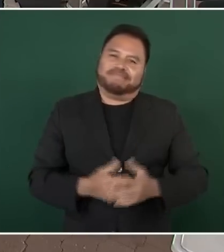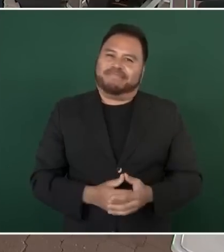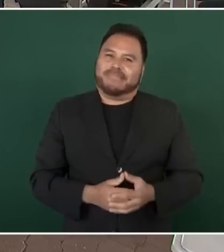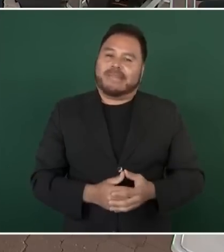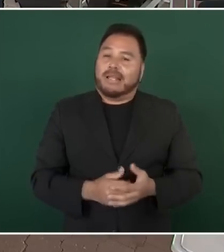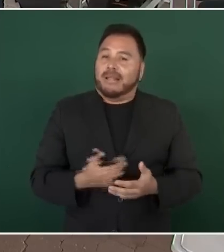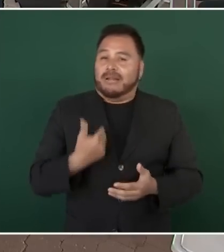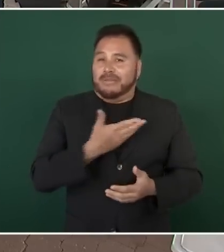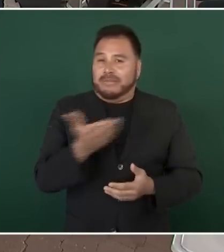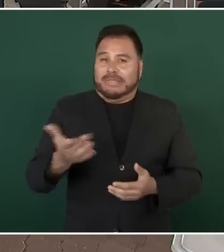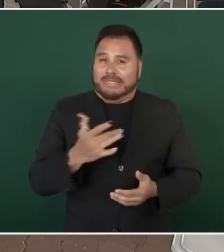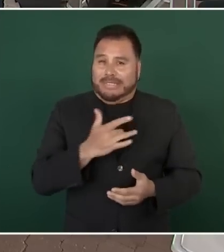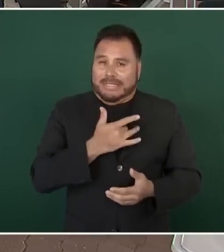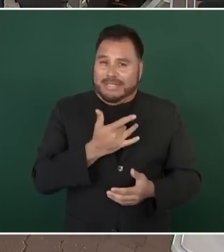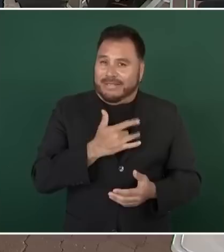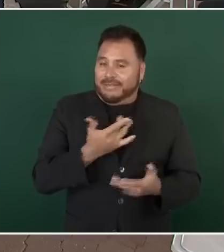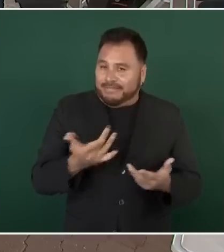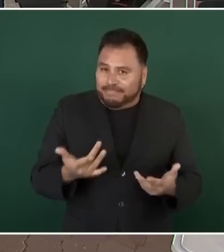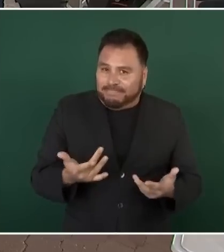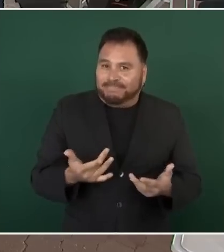que sentirse